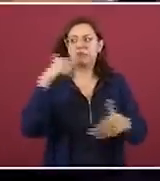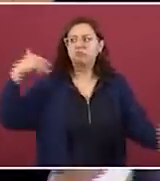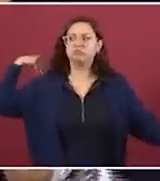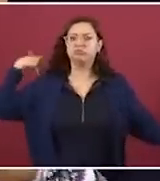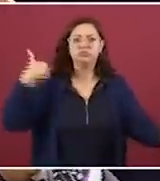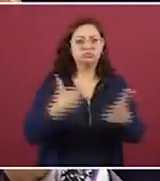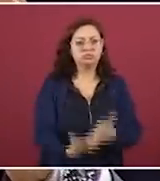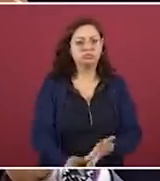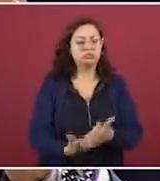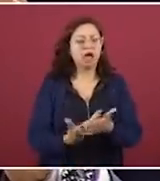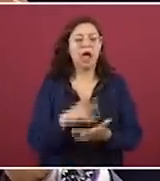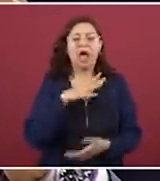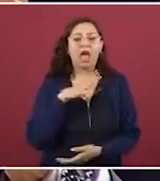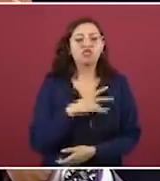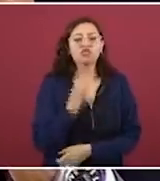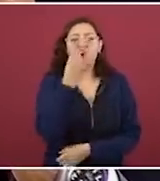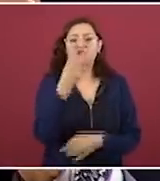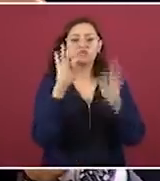pensamiento.